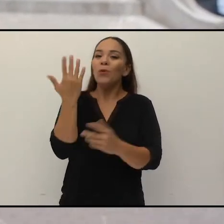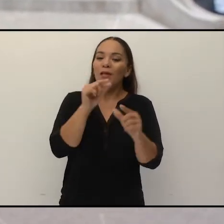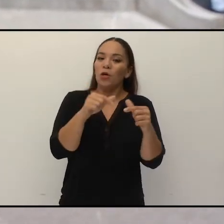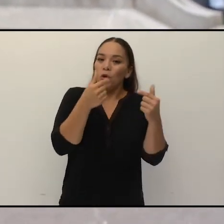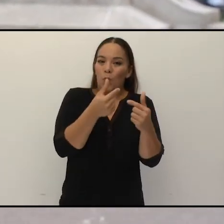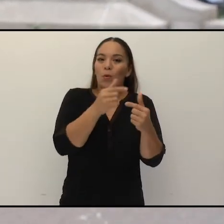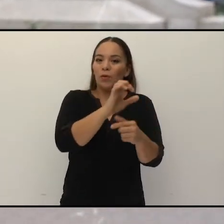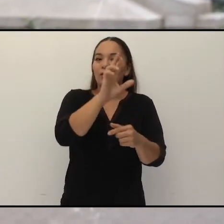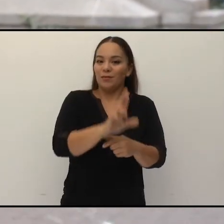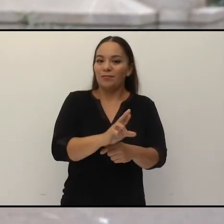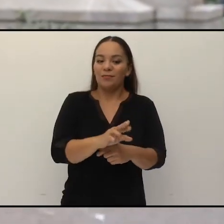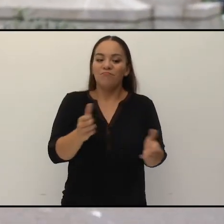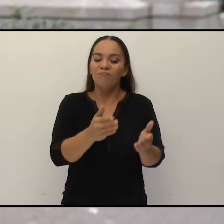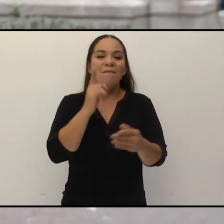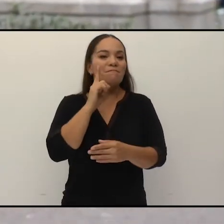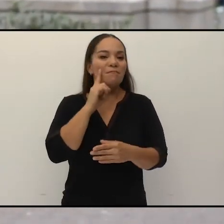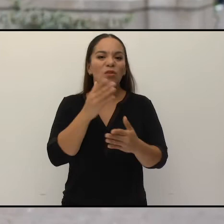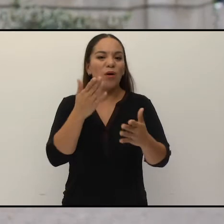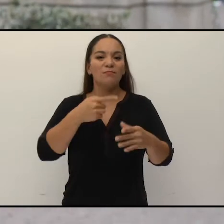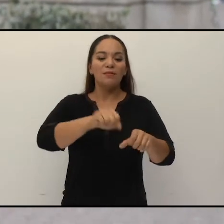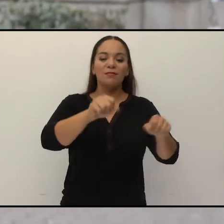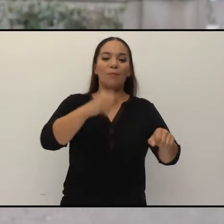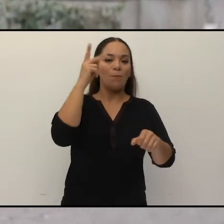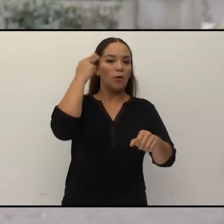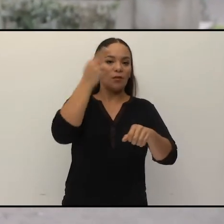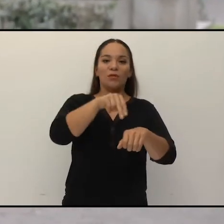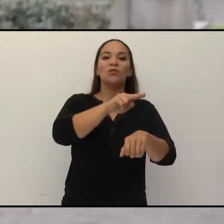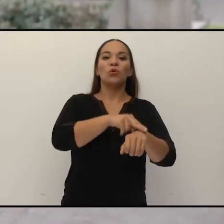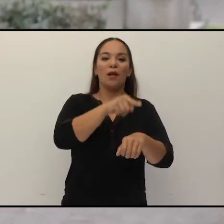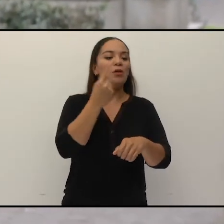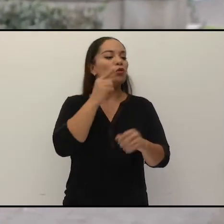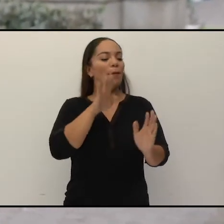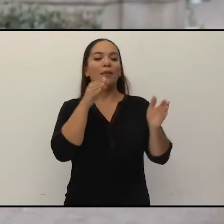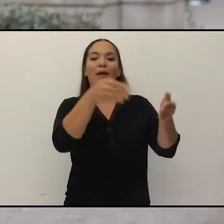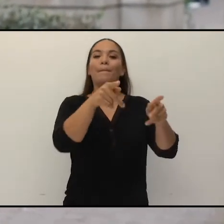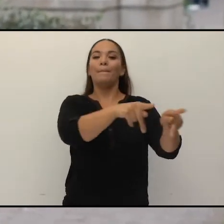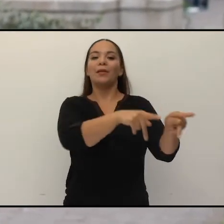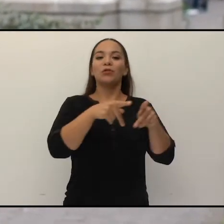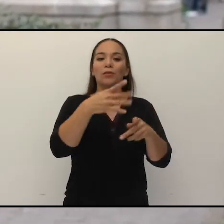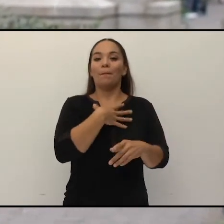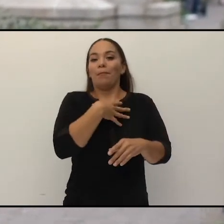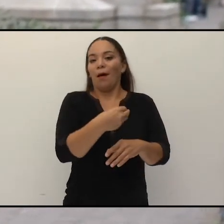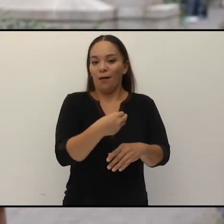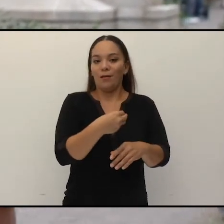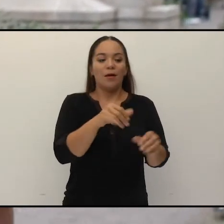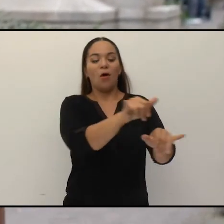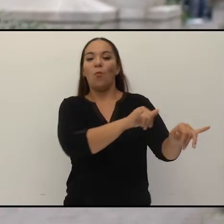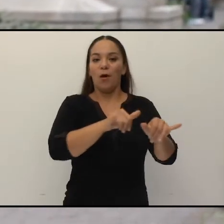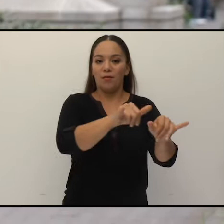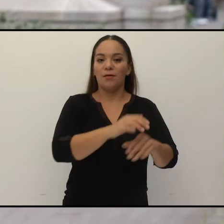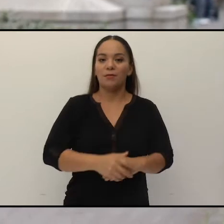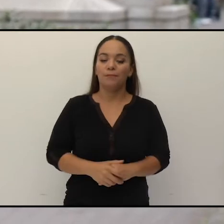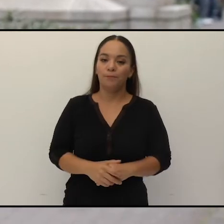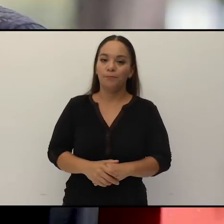élites nacionales promovían el mito de que nuestro sistema político y social descansaba sobre la existencia de una población blanca